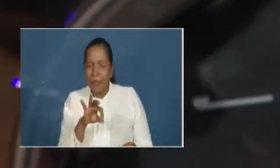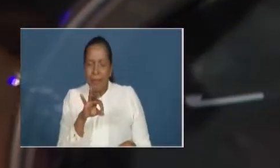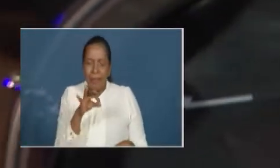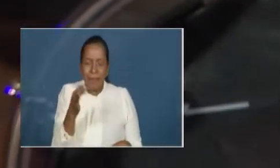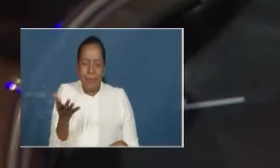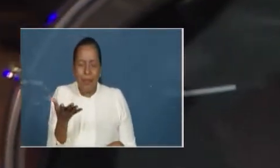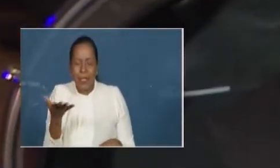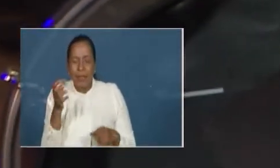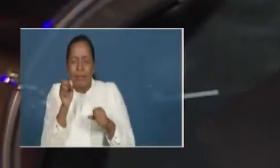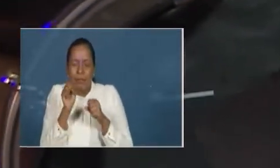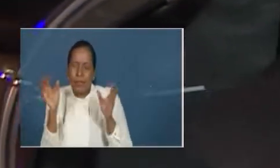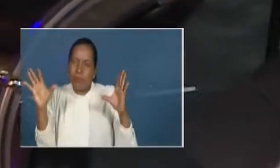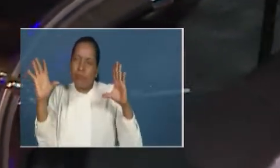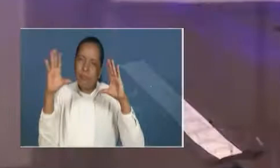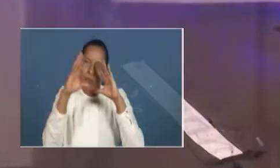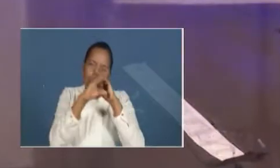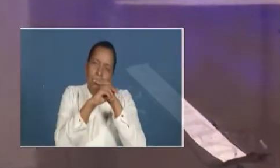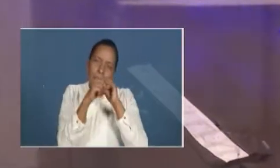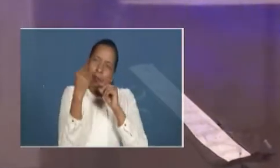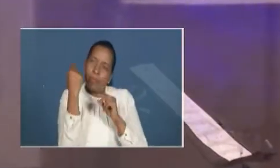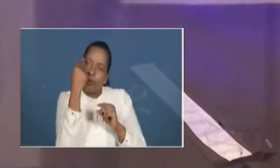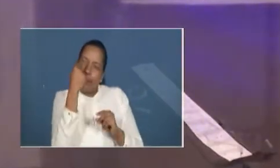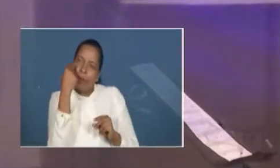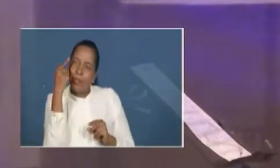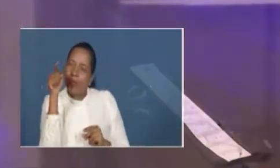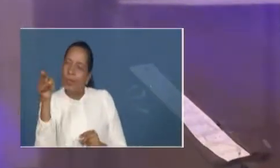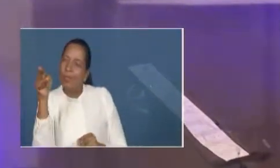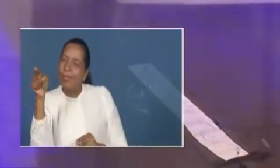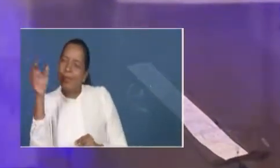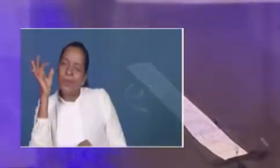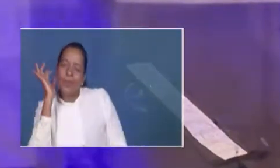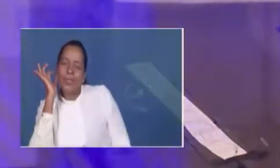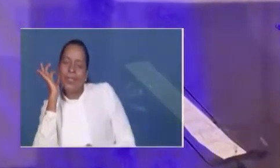amanecer, esos ojitos de miel